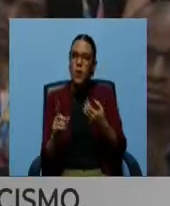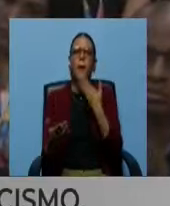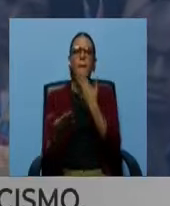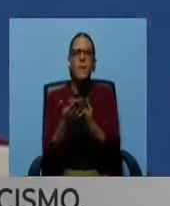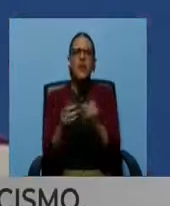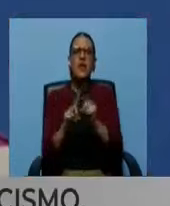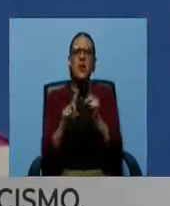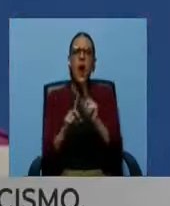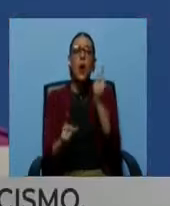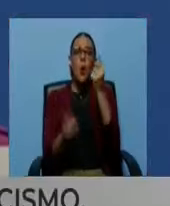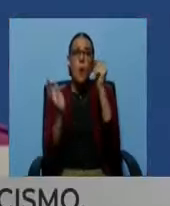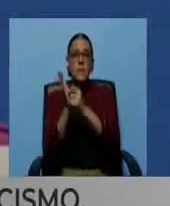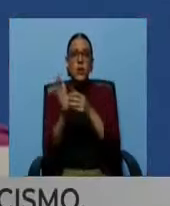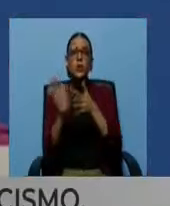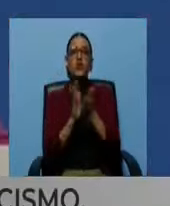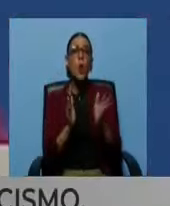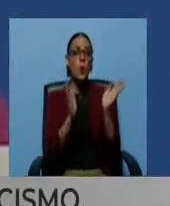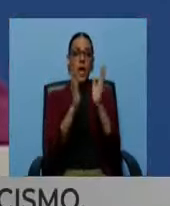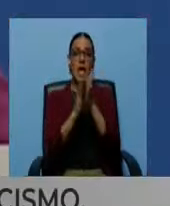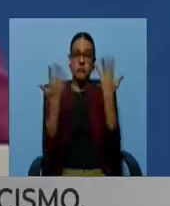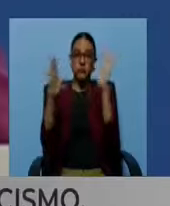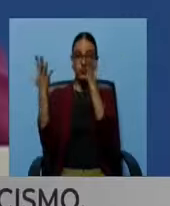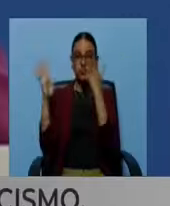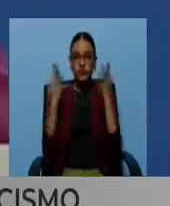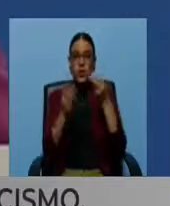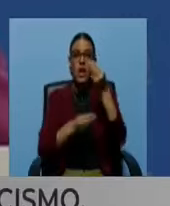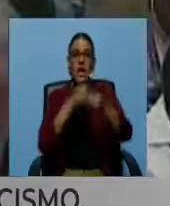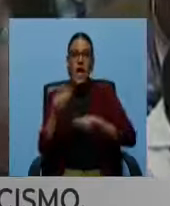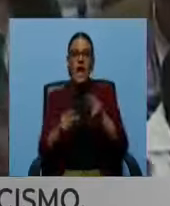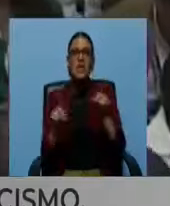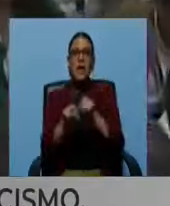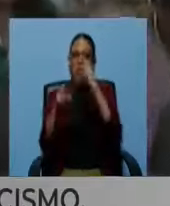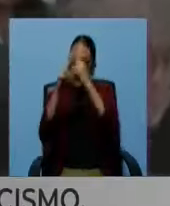de aplauso para el pueblo palestino,